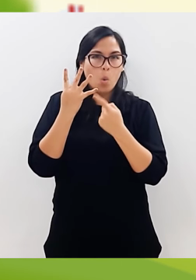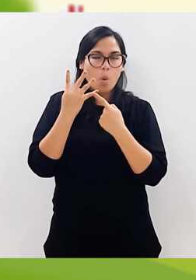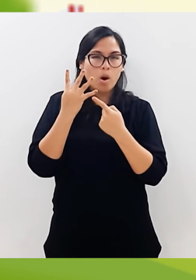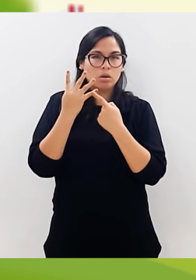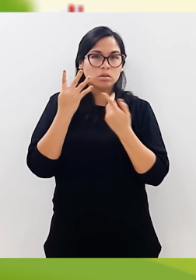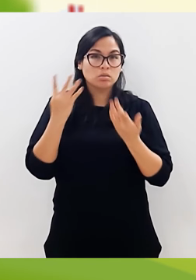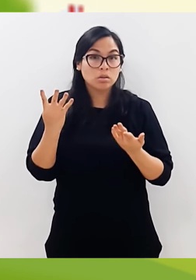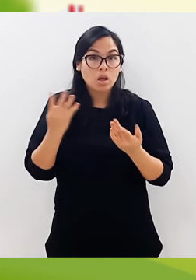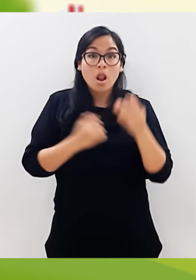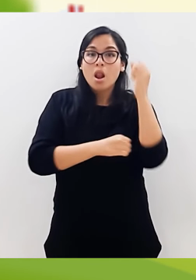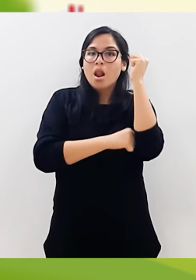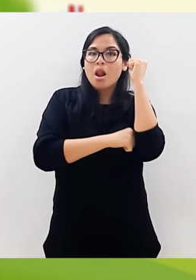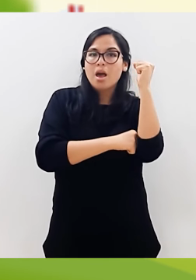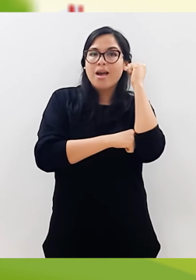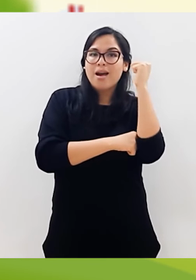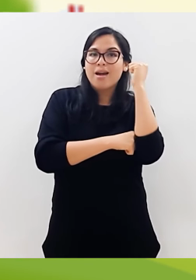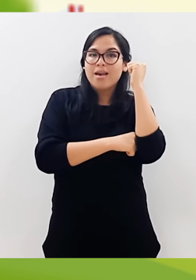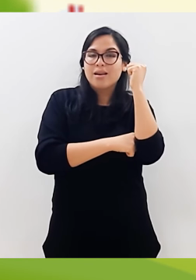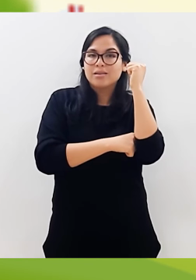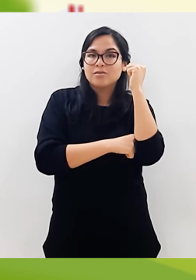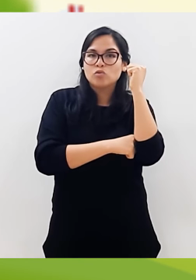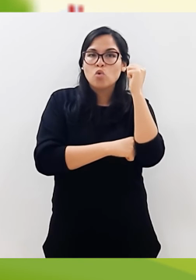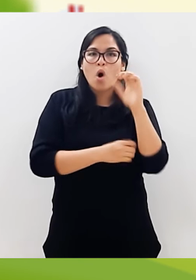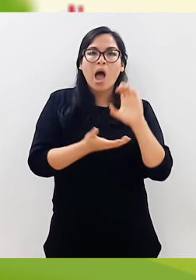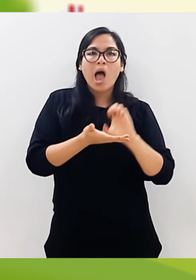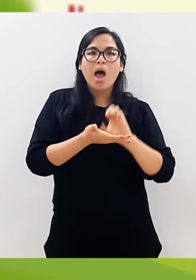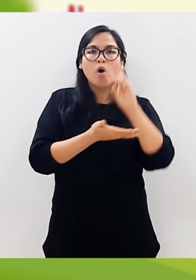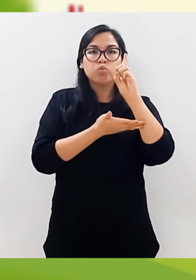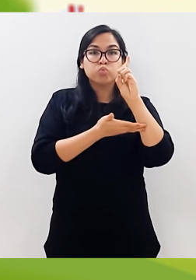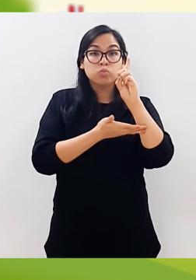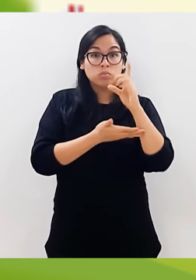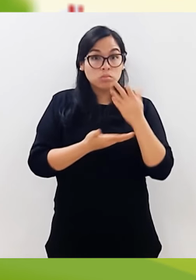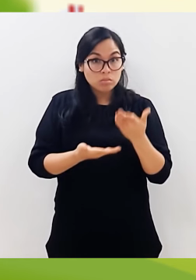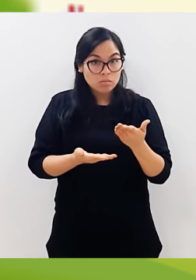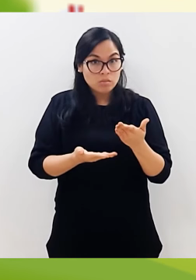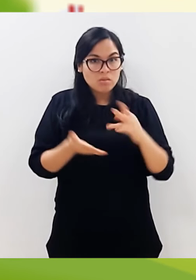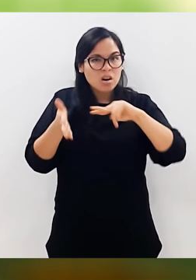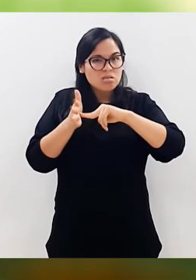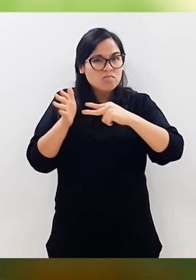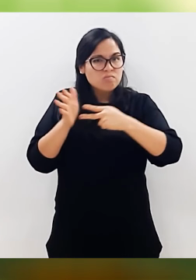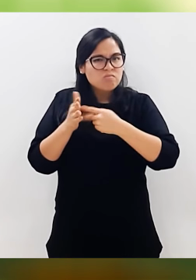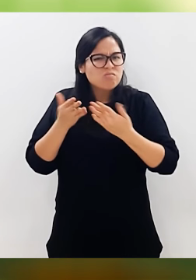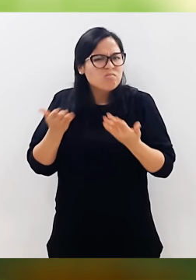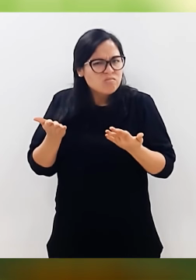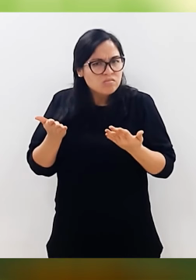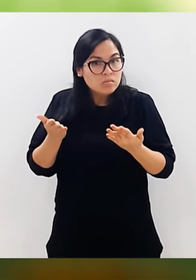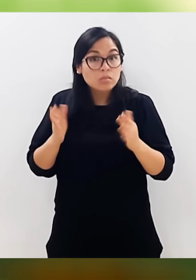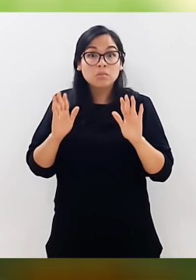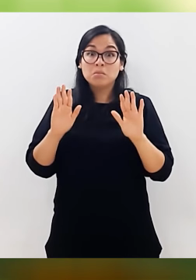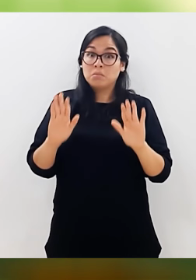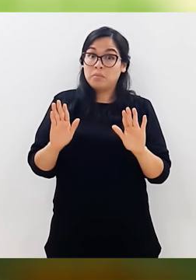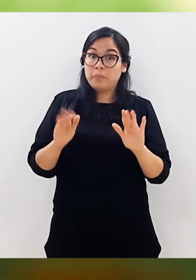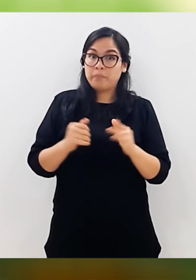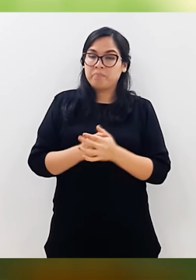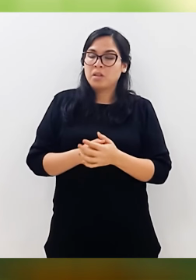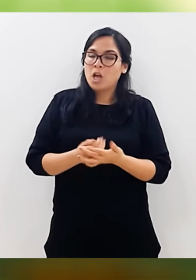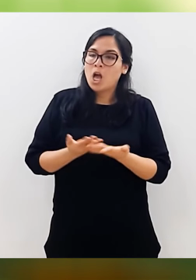la lista es el derecho a la educación. ¿Qué implica?